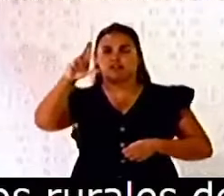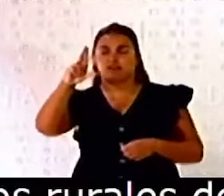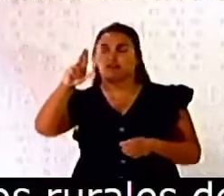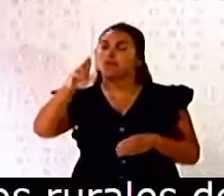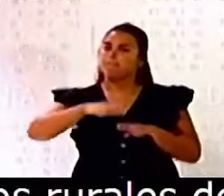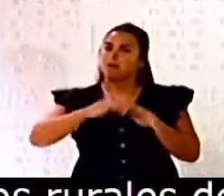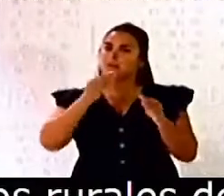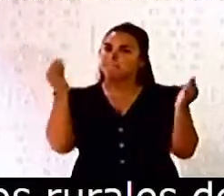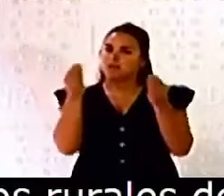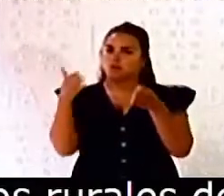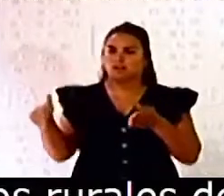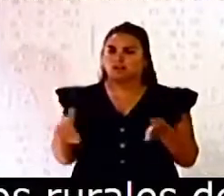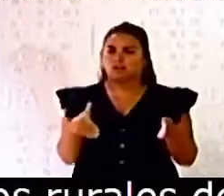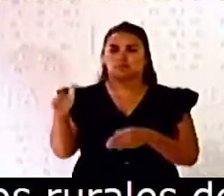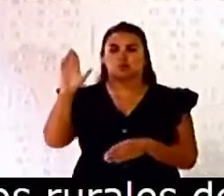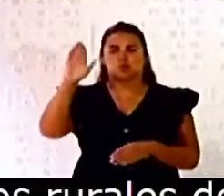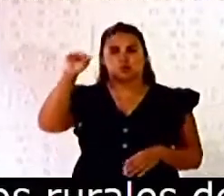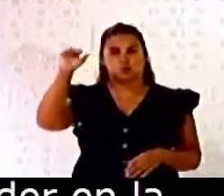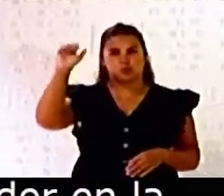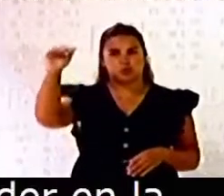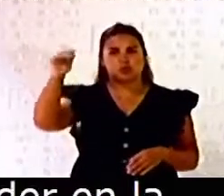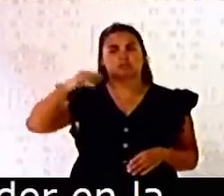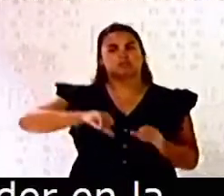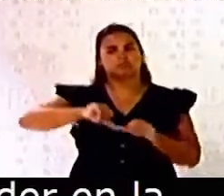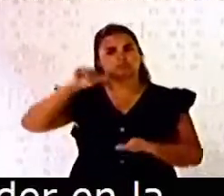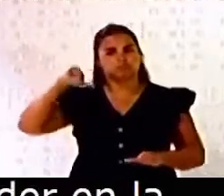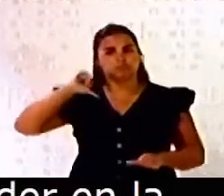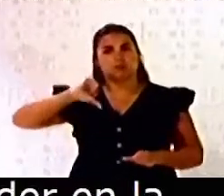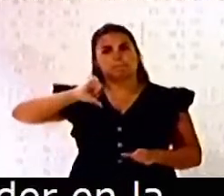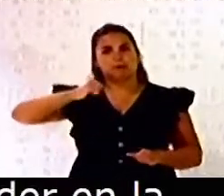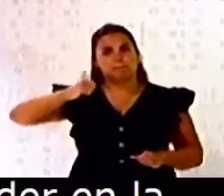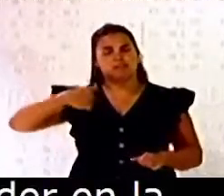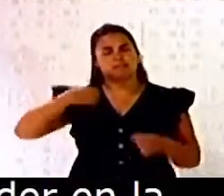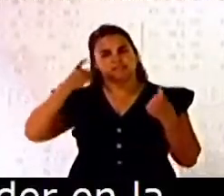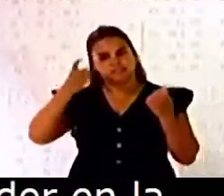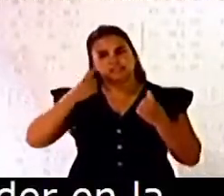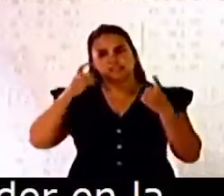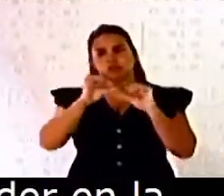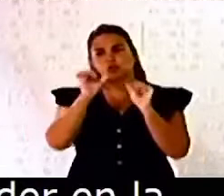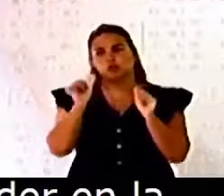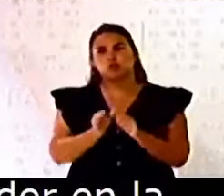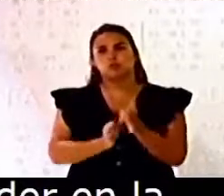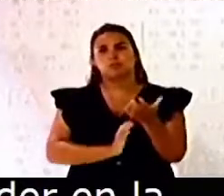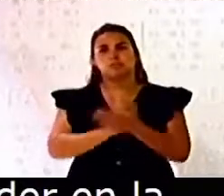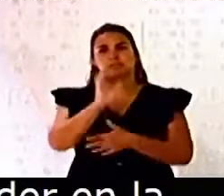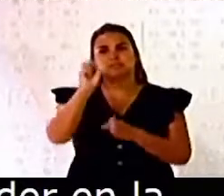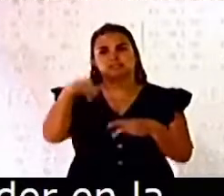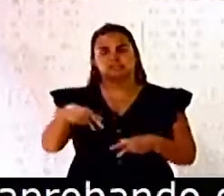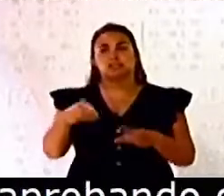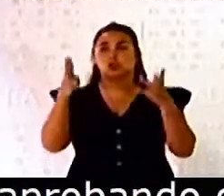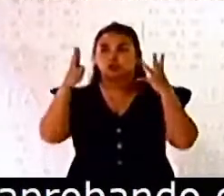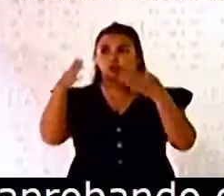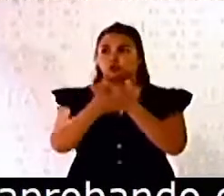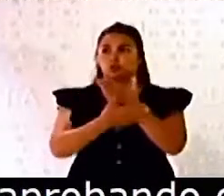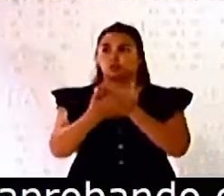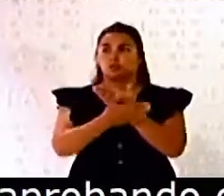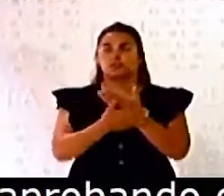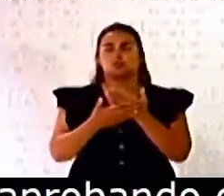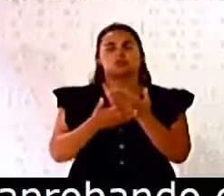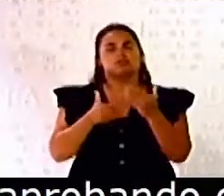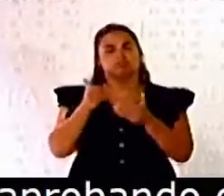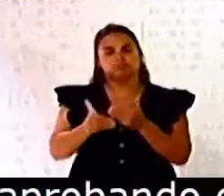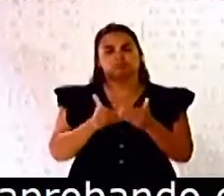mejora de los caminos rurales que venimos aprobando de manera ininterrumpida, Consejo de Gobierno tras Consejo de